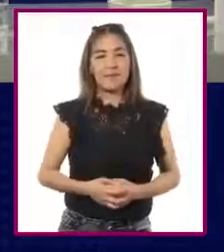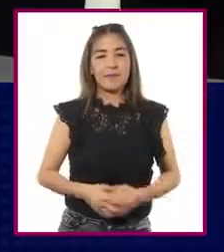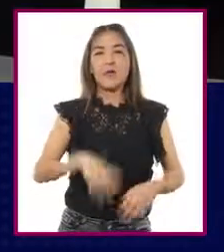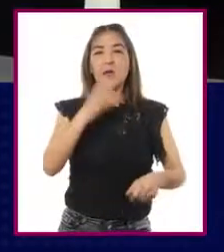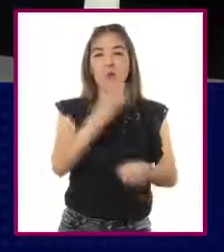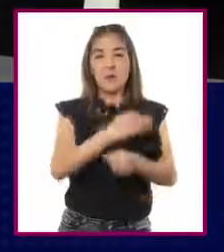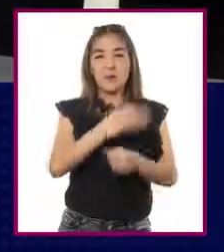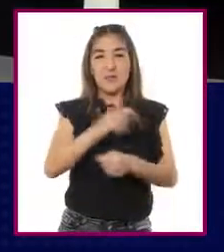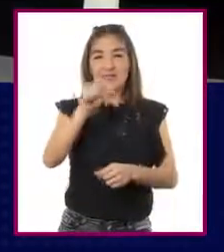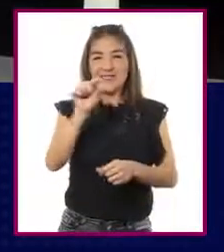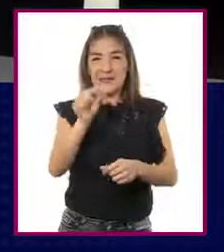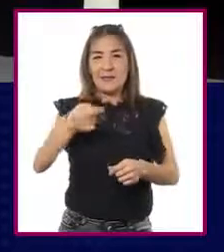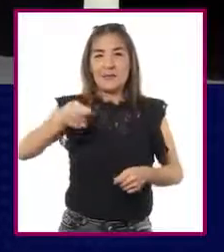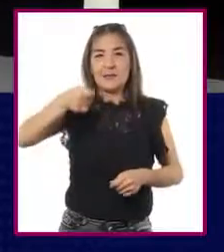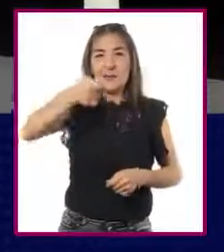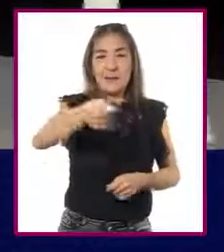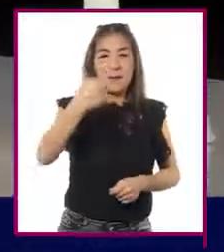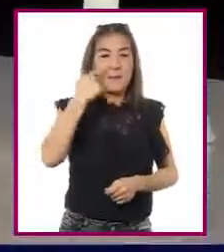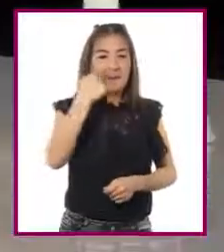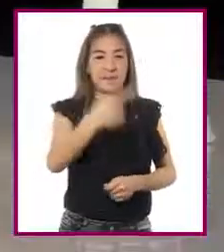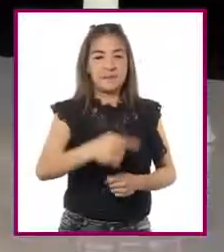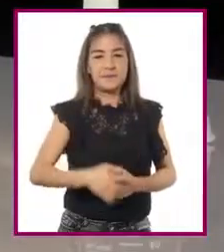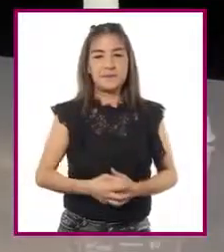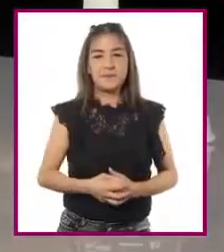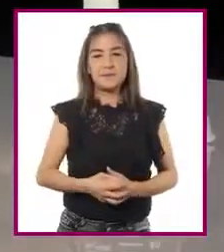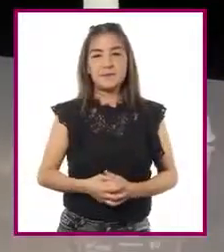Acercamos el magnesio a la flama y observamos lo que ocurre.